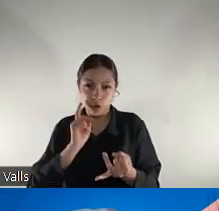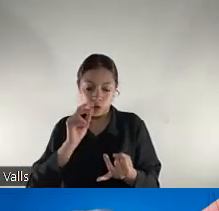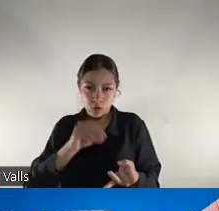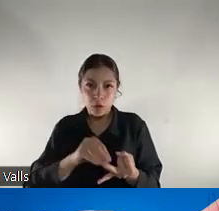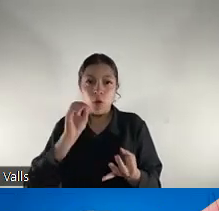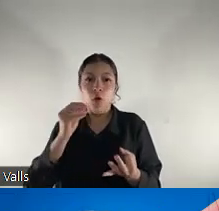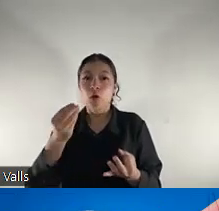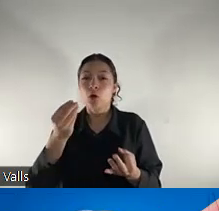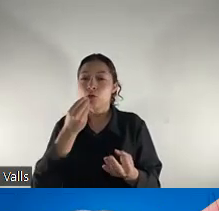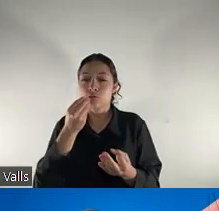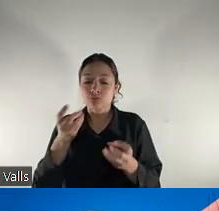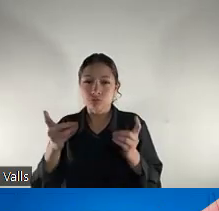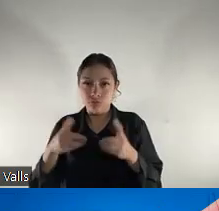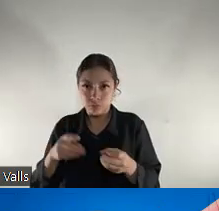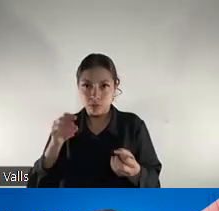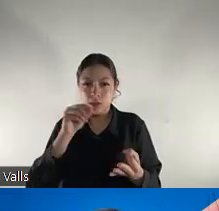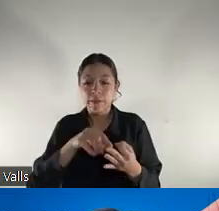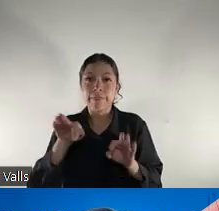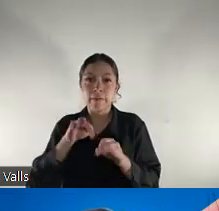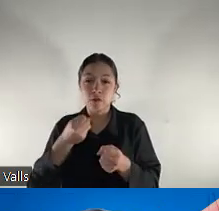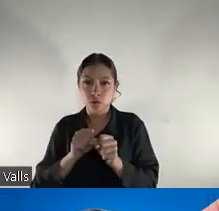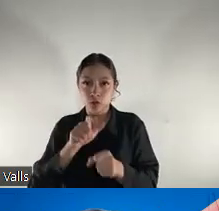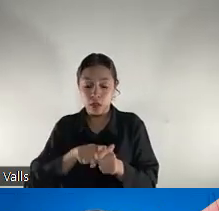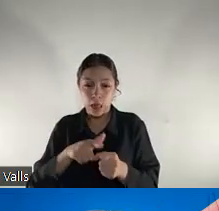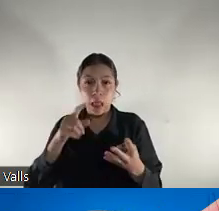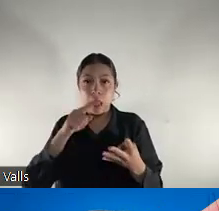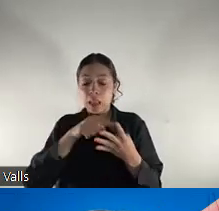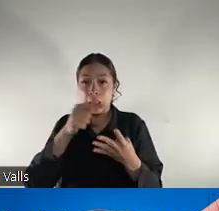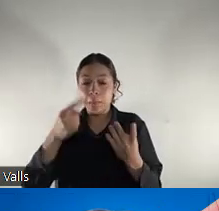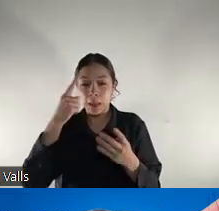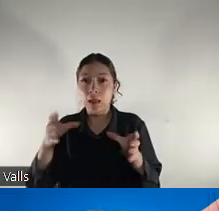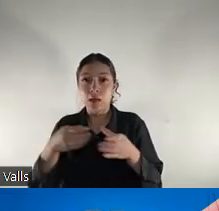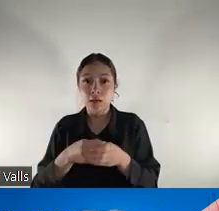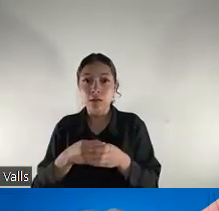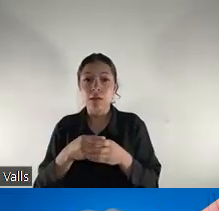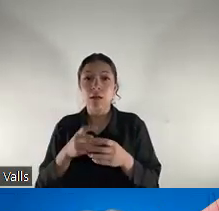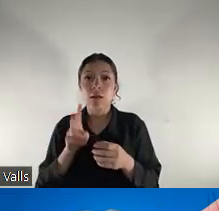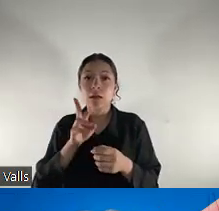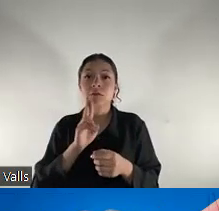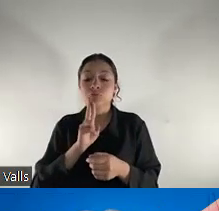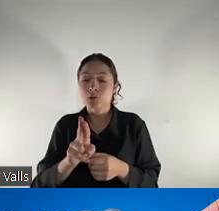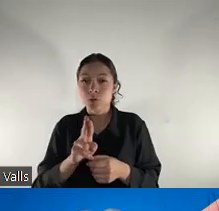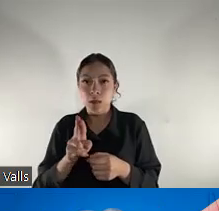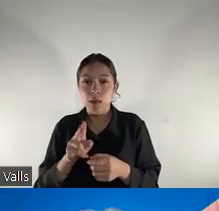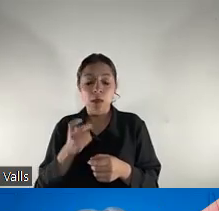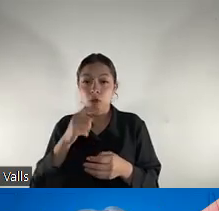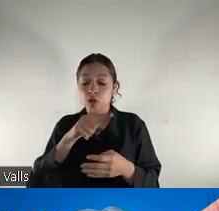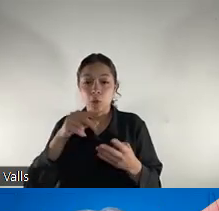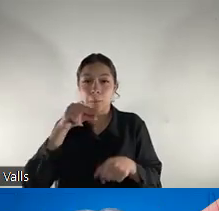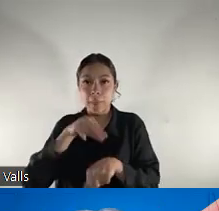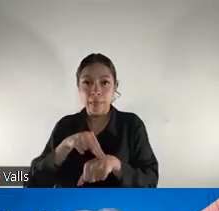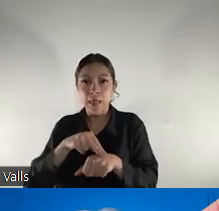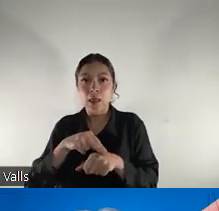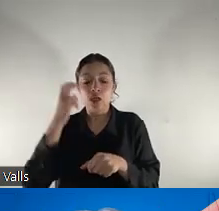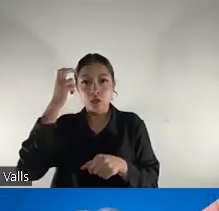y trabajo social para hacer un diagnóstico integral, tanto médico, psicológico, nutricional y social. ¿Por